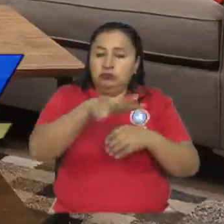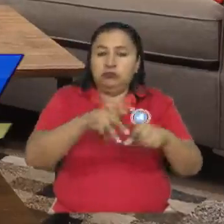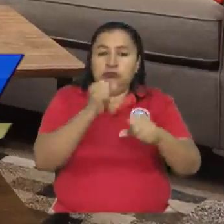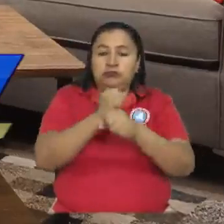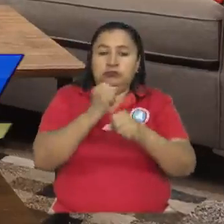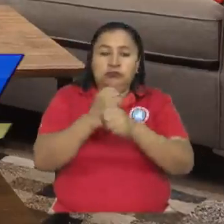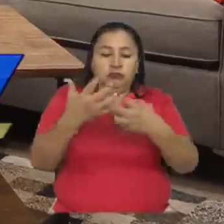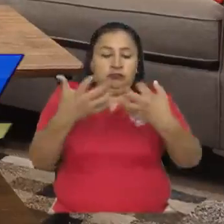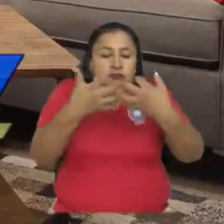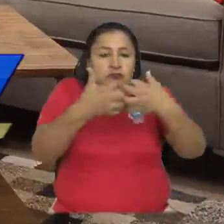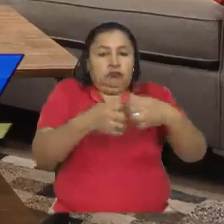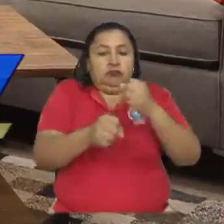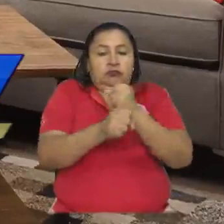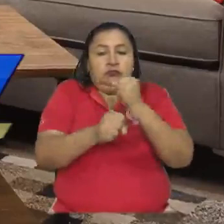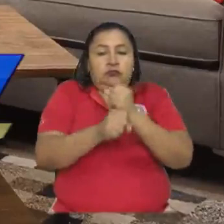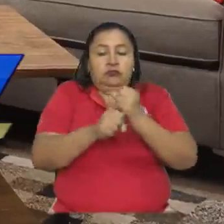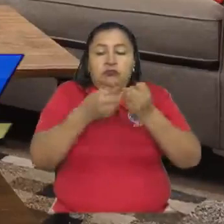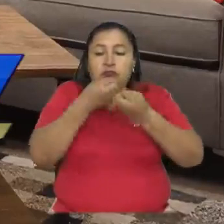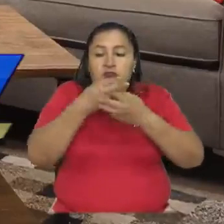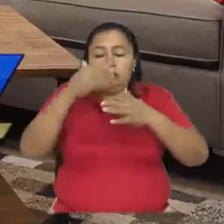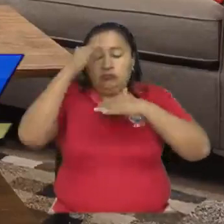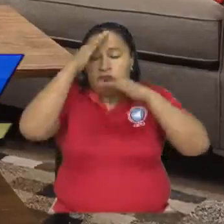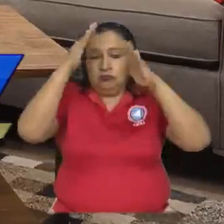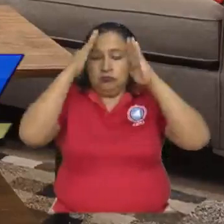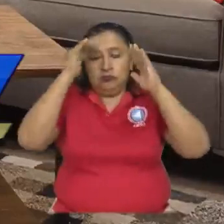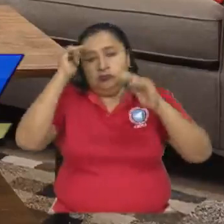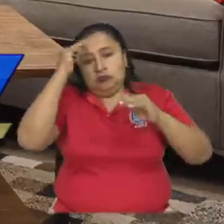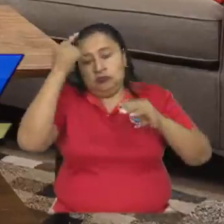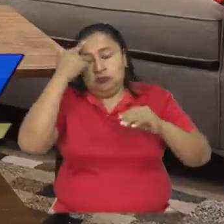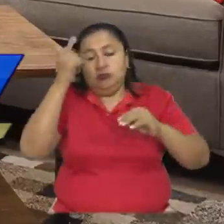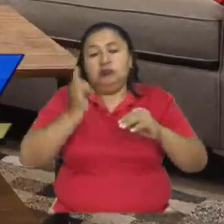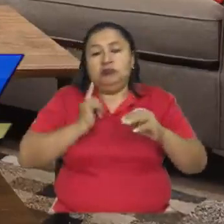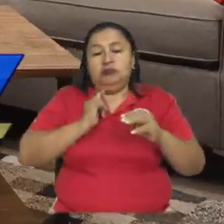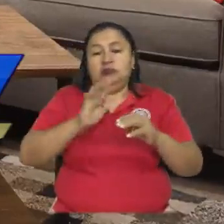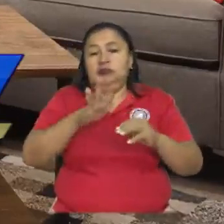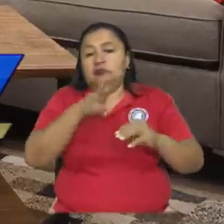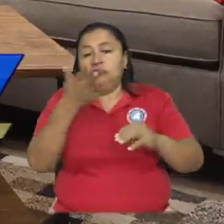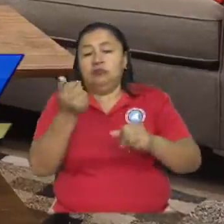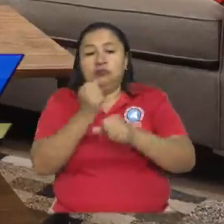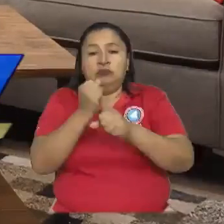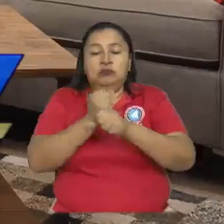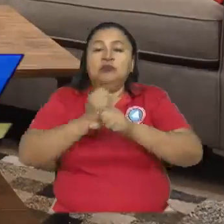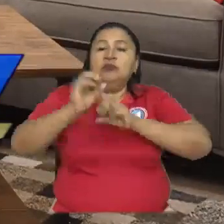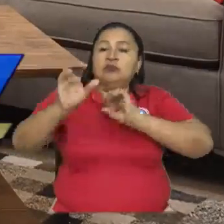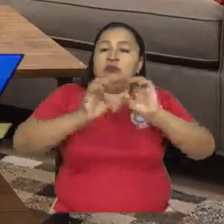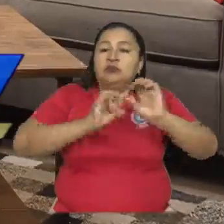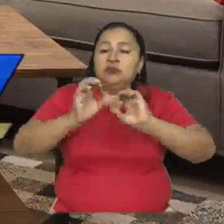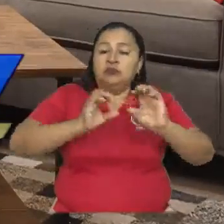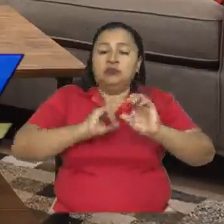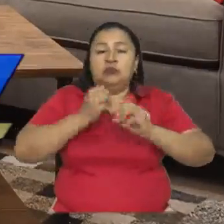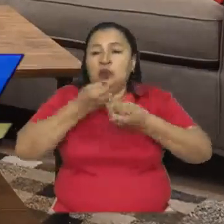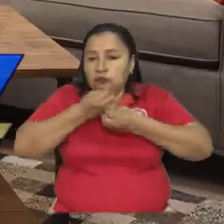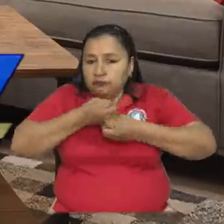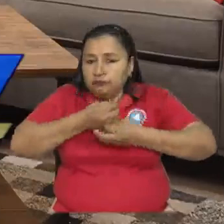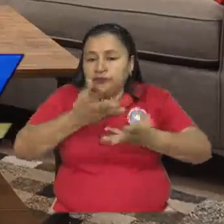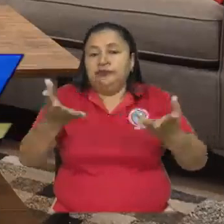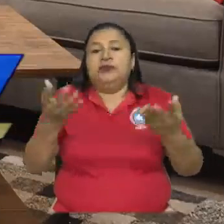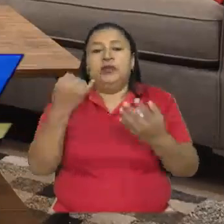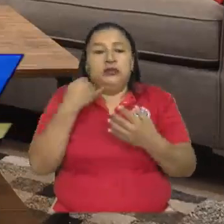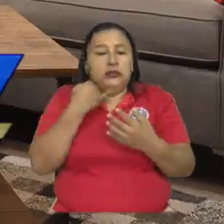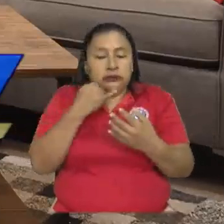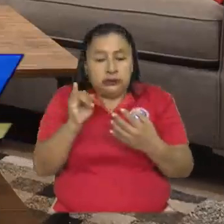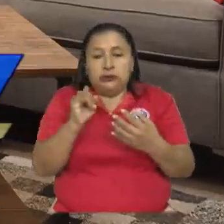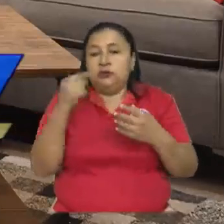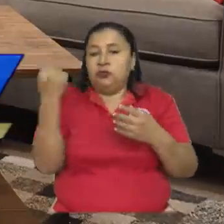la articulación público-privada. Tenemos otro eje que tiene que ver con comunicaciones y divulgación, donde obviamente